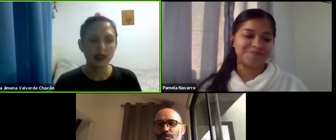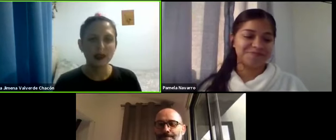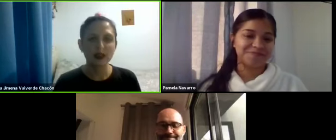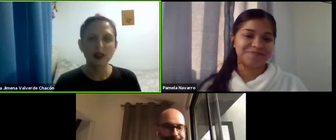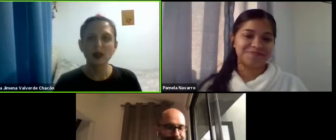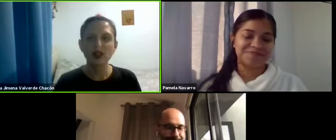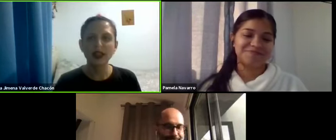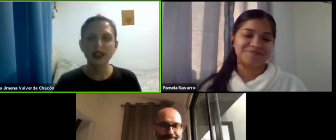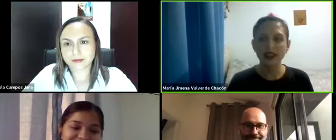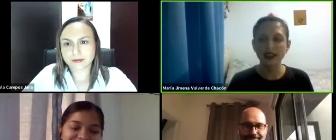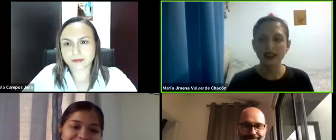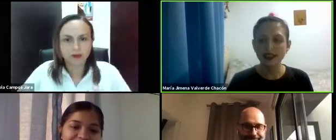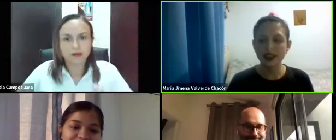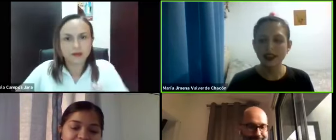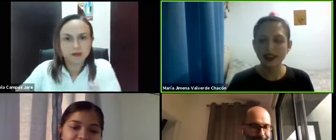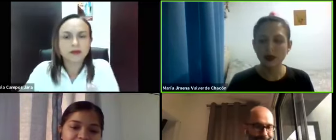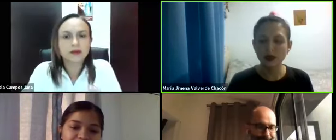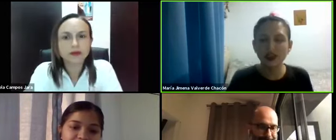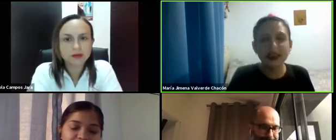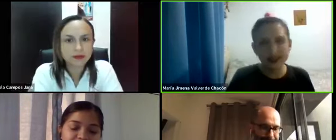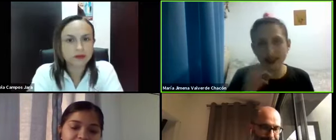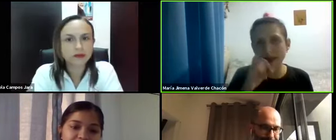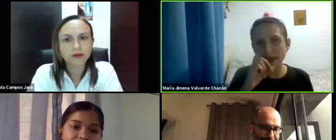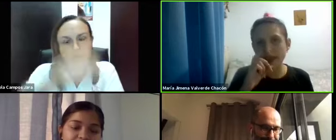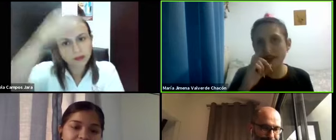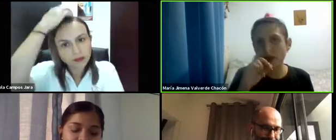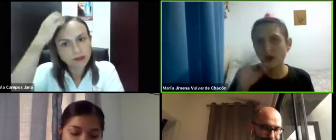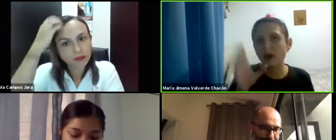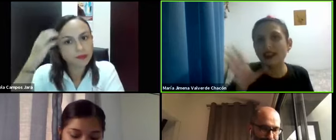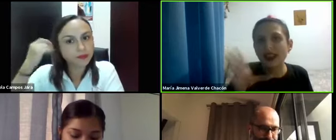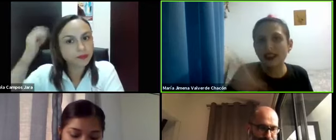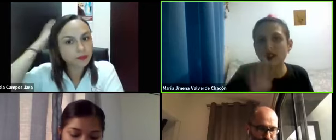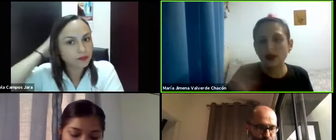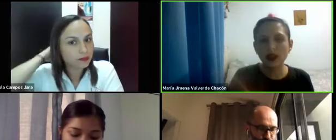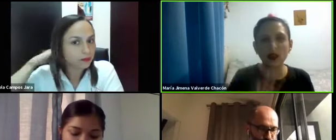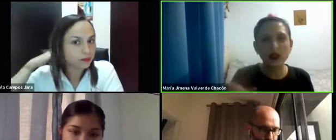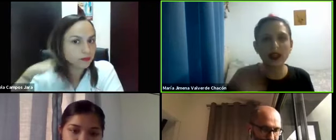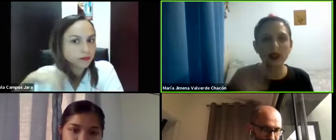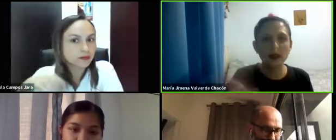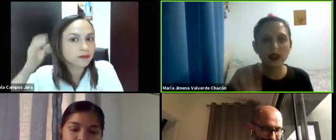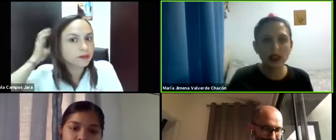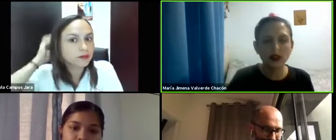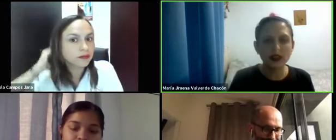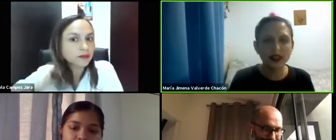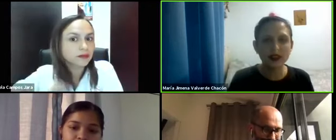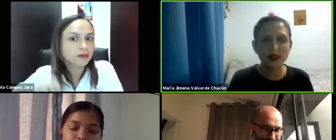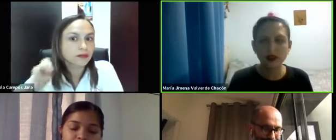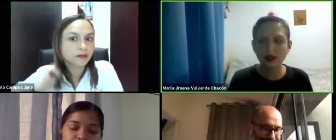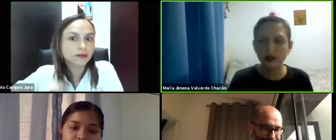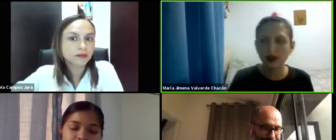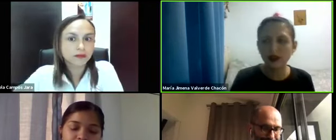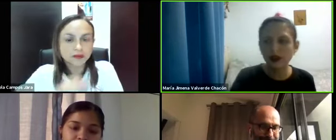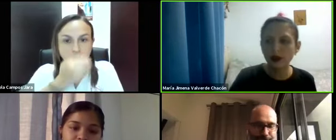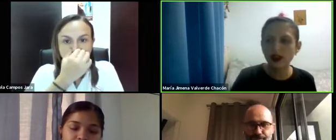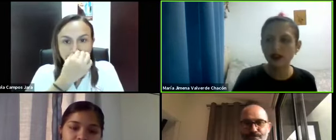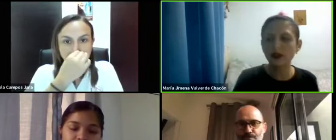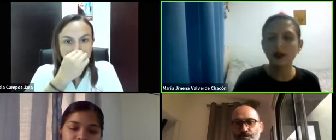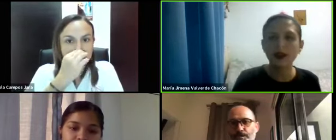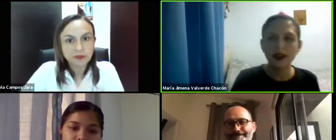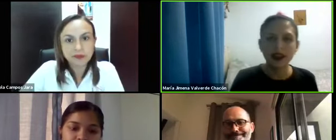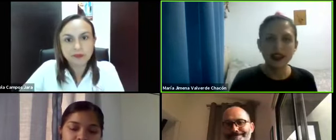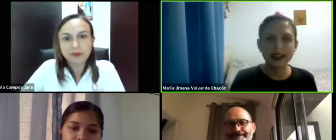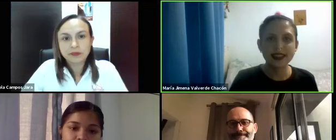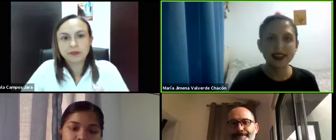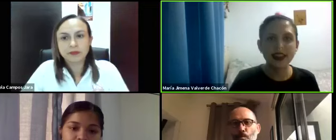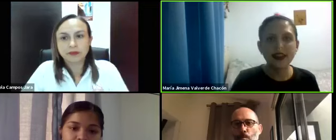mencionamos que en que en esta digamos como que en este breve documental que dura hora y un poquito verdad sino si no lo recuerdo